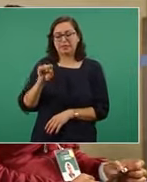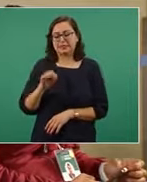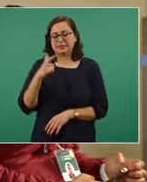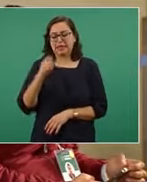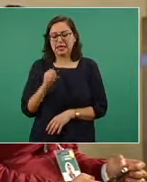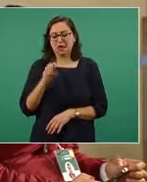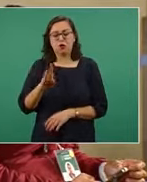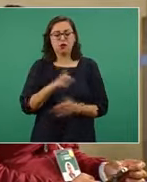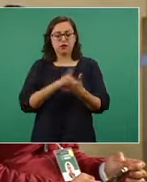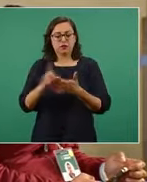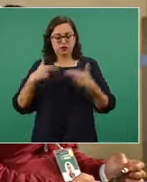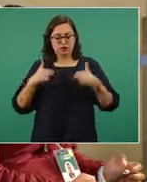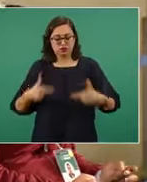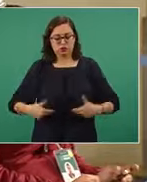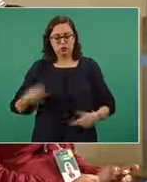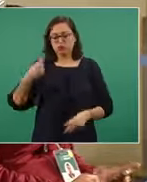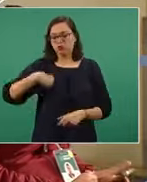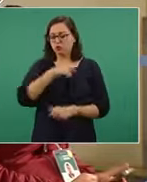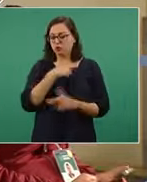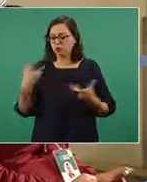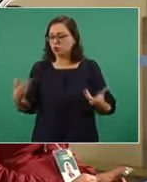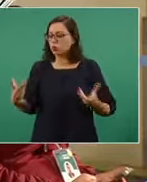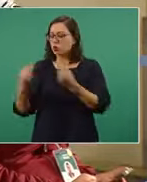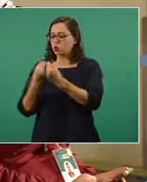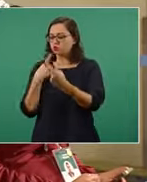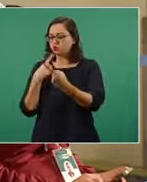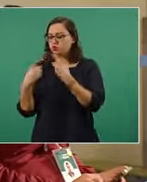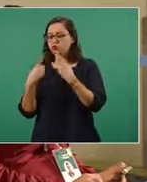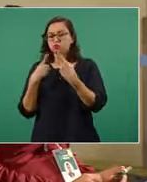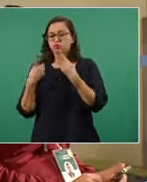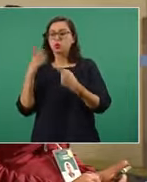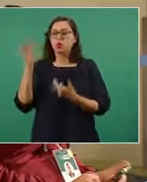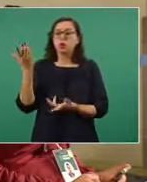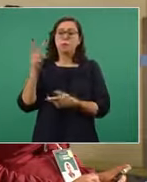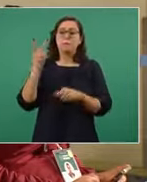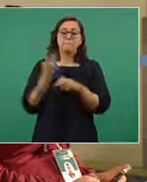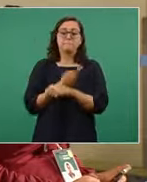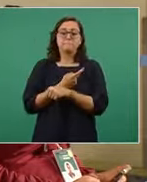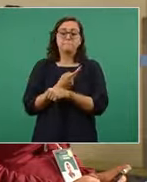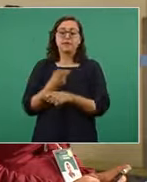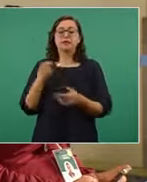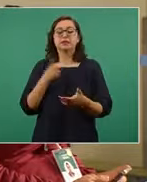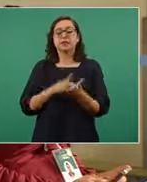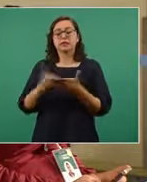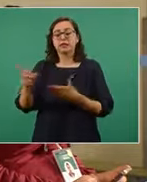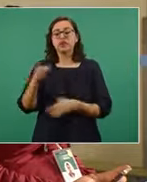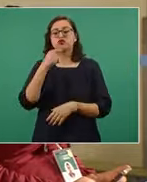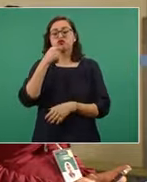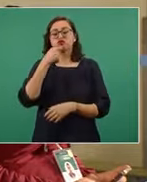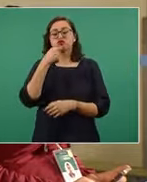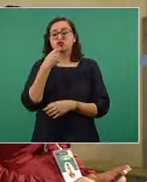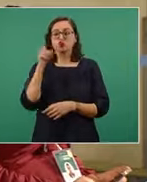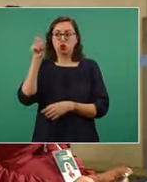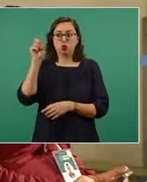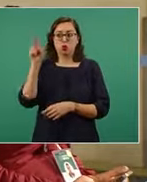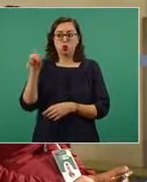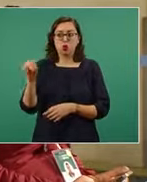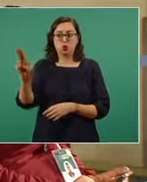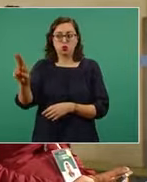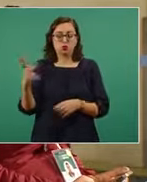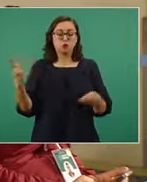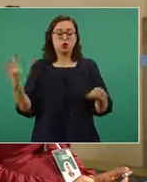y Derechos Humanos en relación con la recomendación a México por parte del Comité de los Derechos del Niño de la ONU sobre la violencia